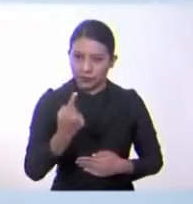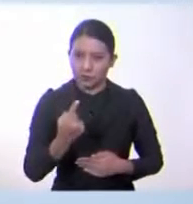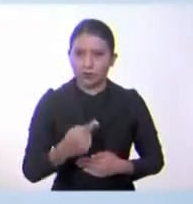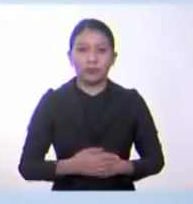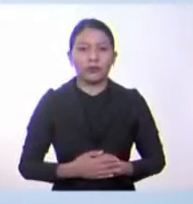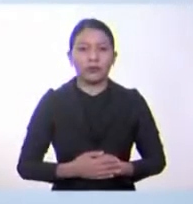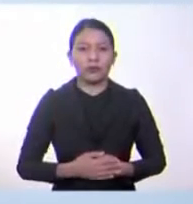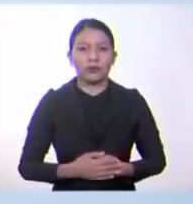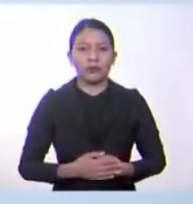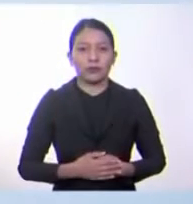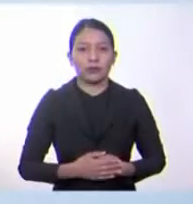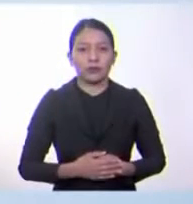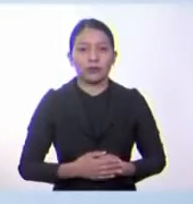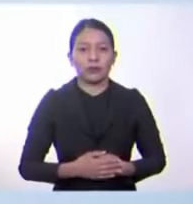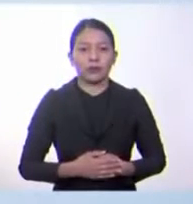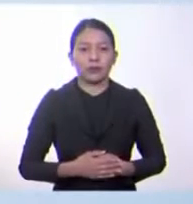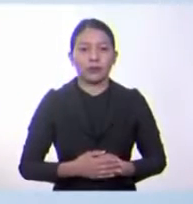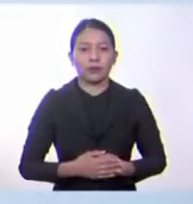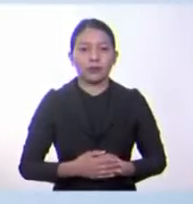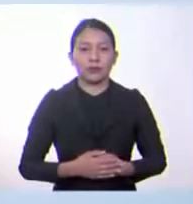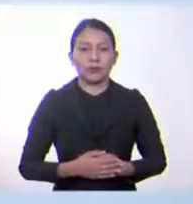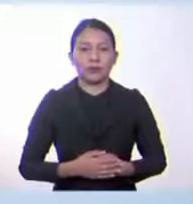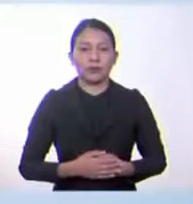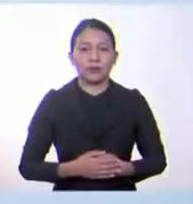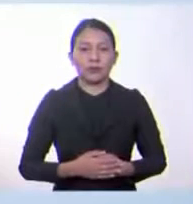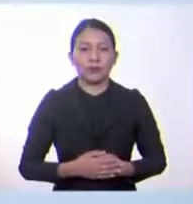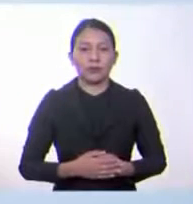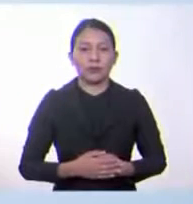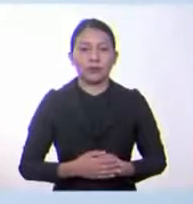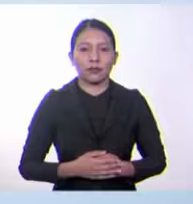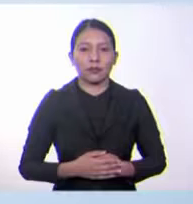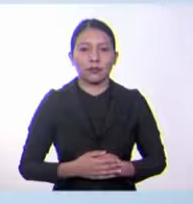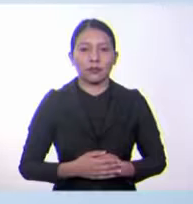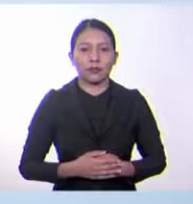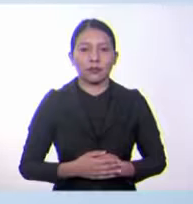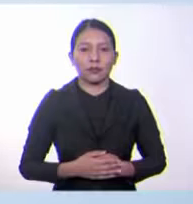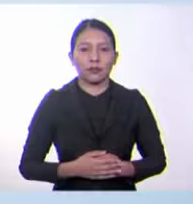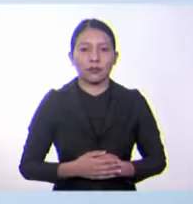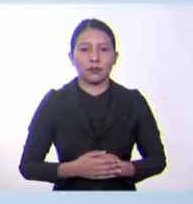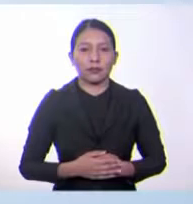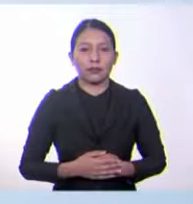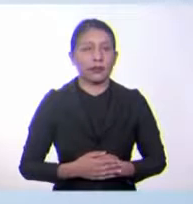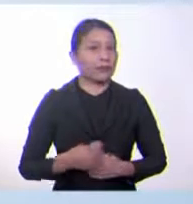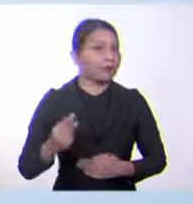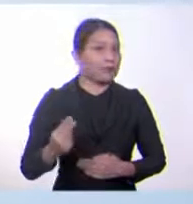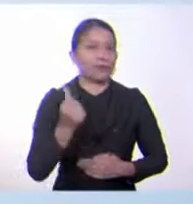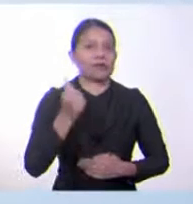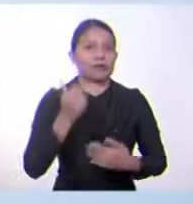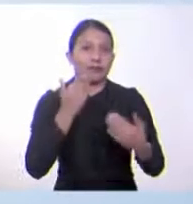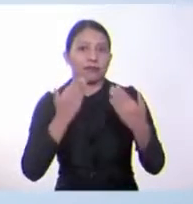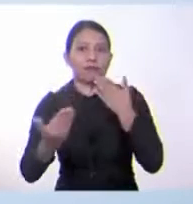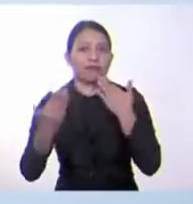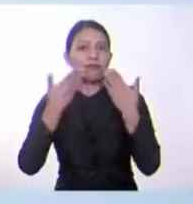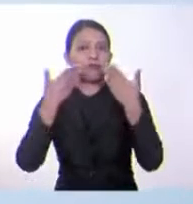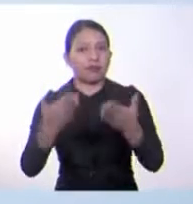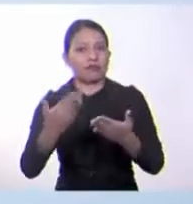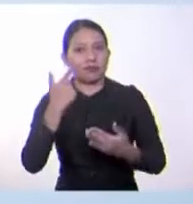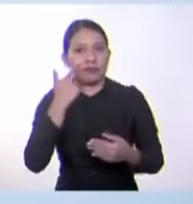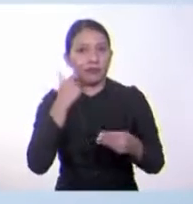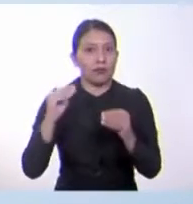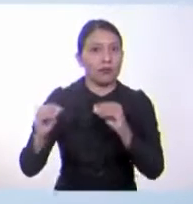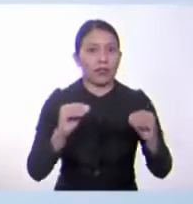Inhalación y exhalación. Y así fácilmente podemos explicar este movimiento de